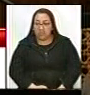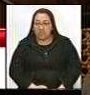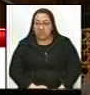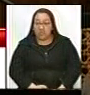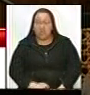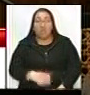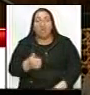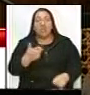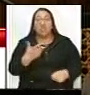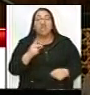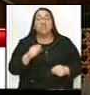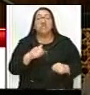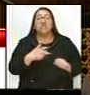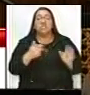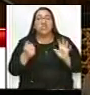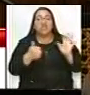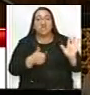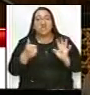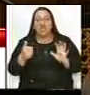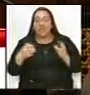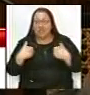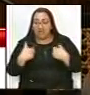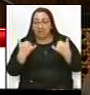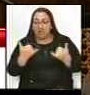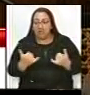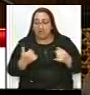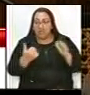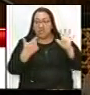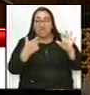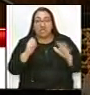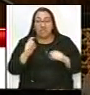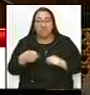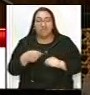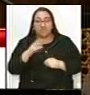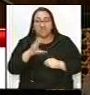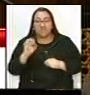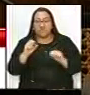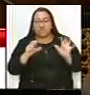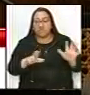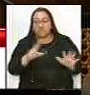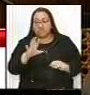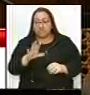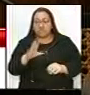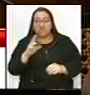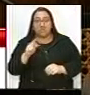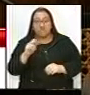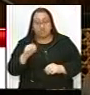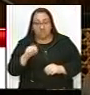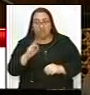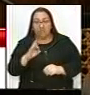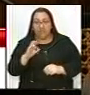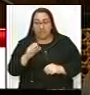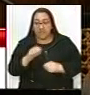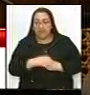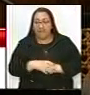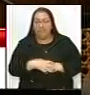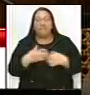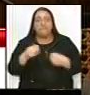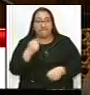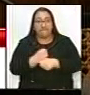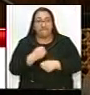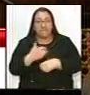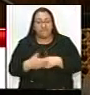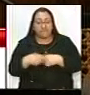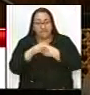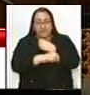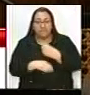mil 366 tenemos ahora 70 mil 585 kilómetros de fibra óptica funcionando en